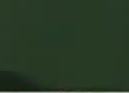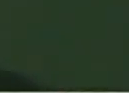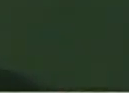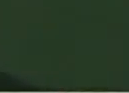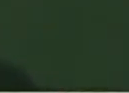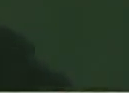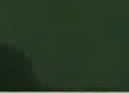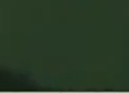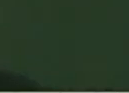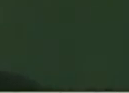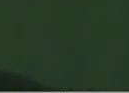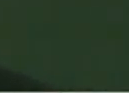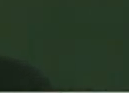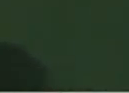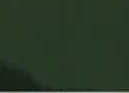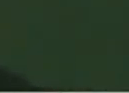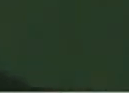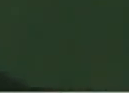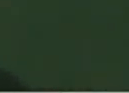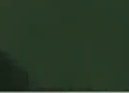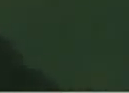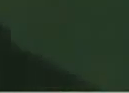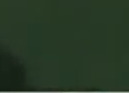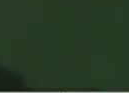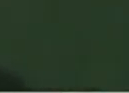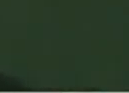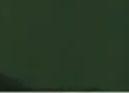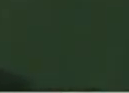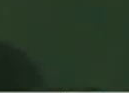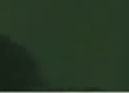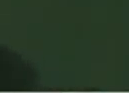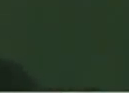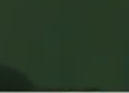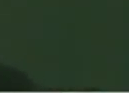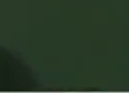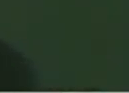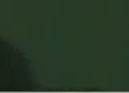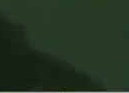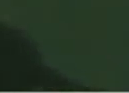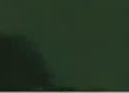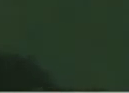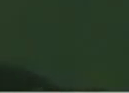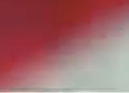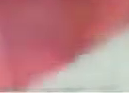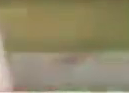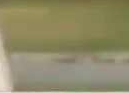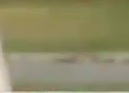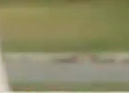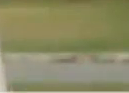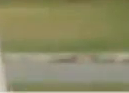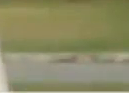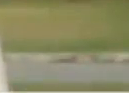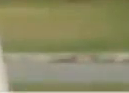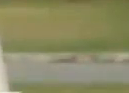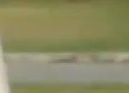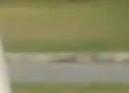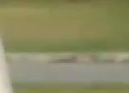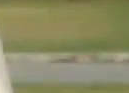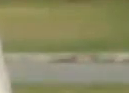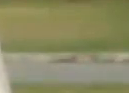tal hay que verla y como tal hay que seguirla y como tal hay que alimentarla.